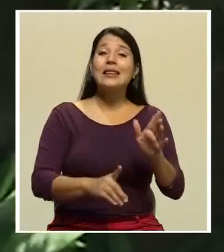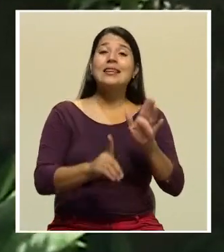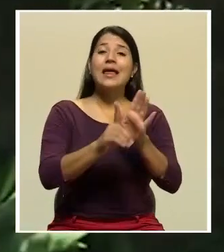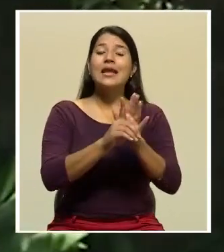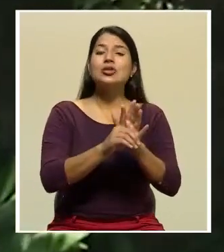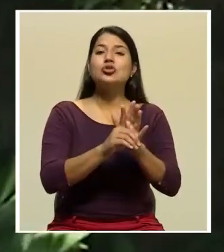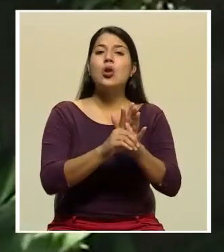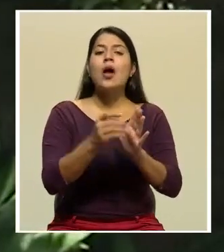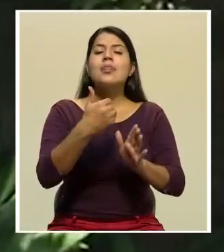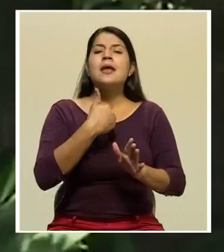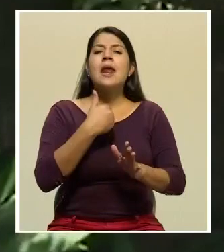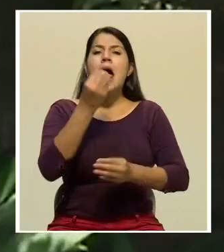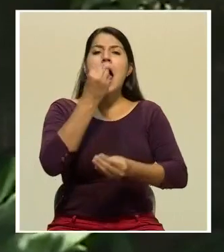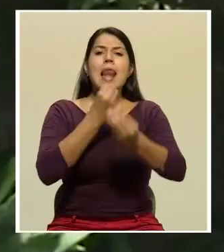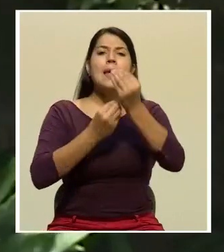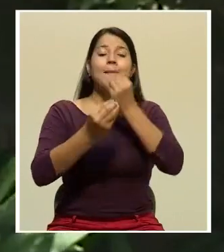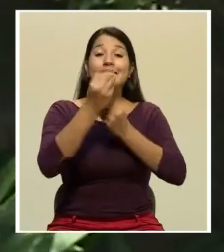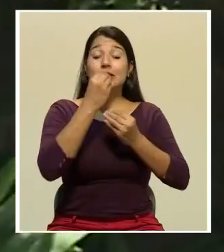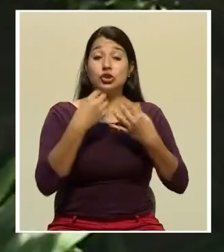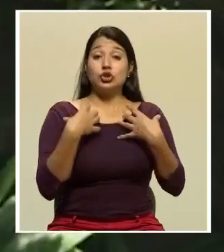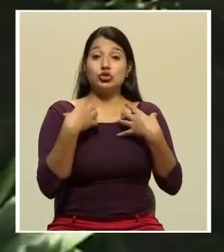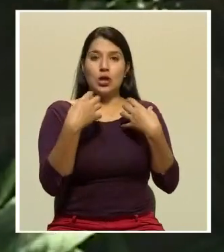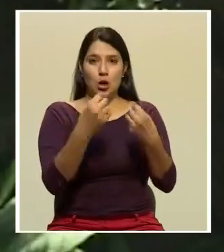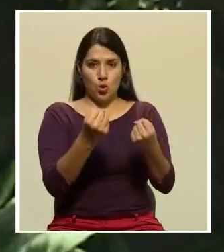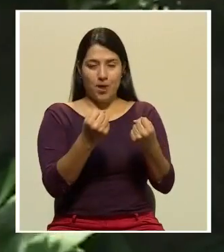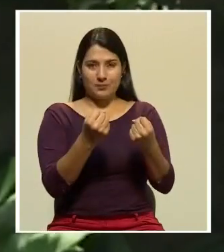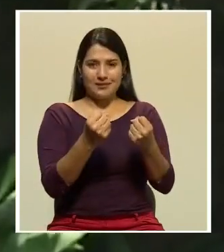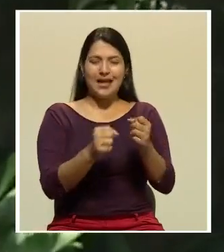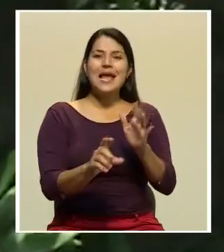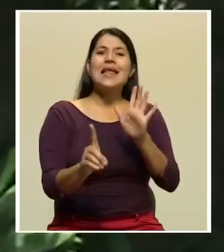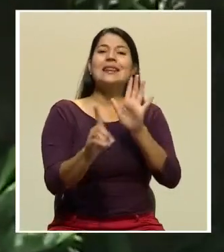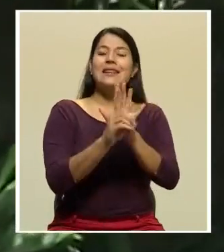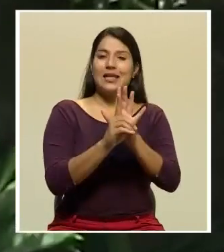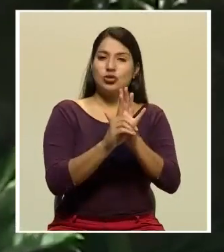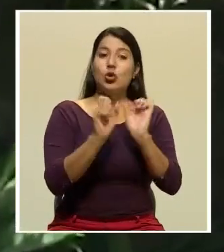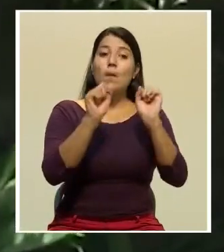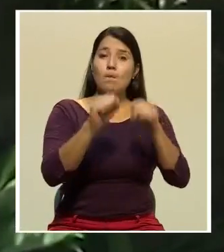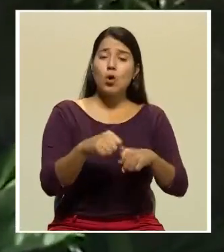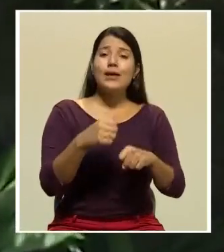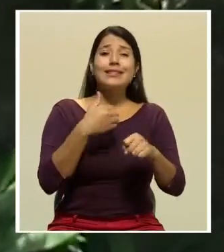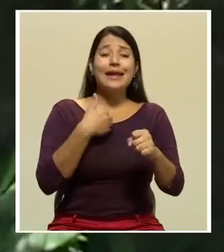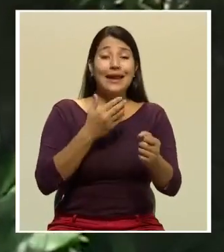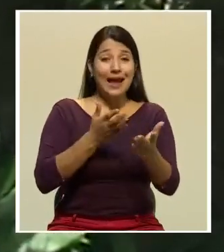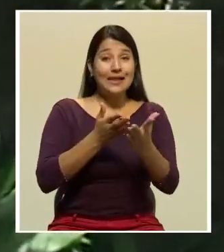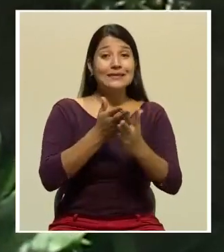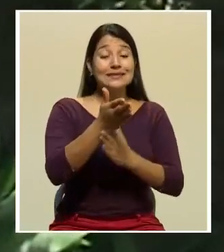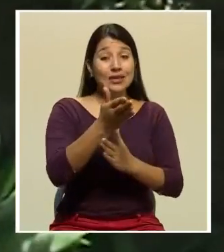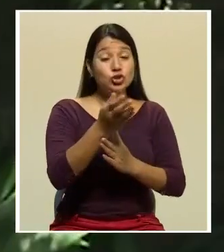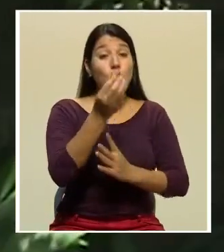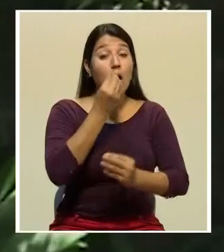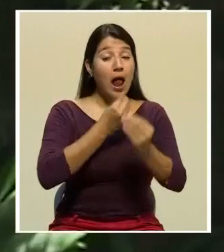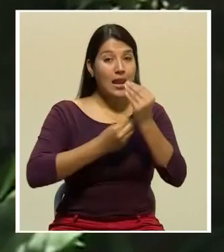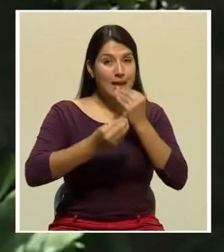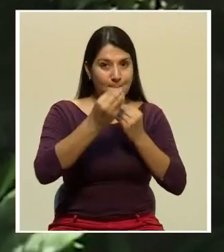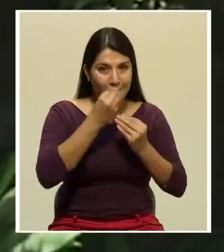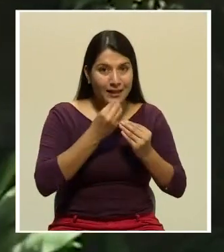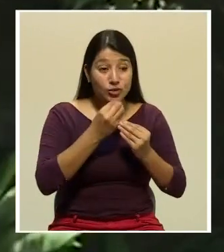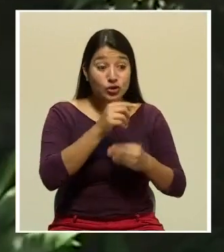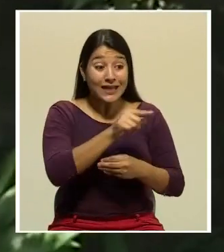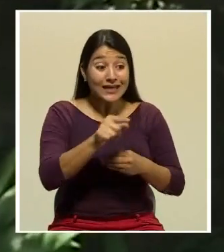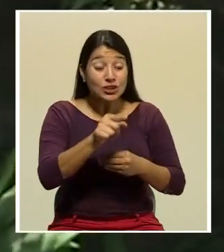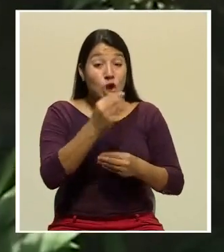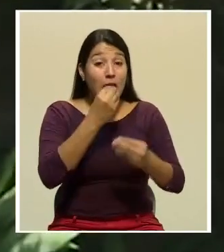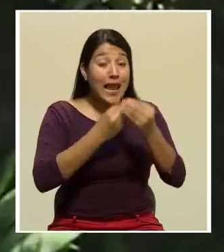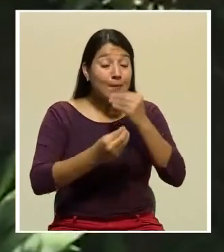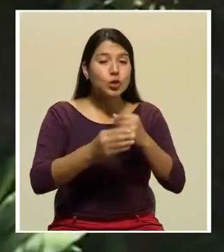a una alimentación saludable, el derecho a tener acceso a alimentos que le permitan o